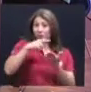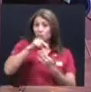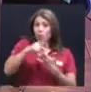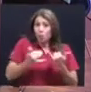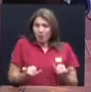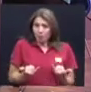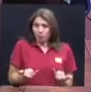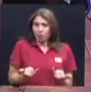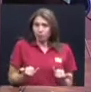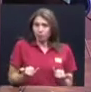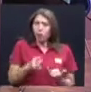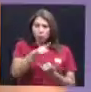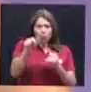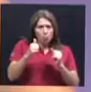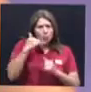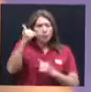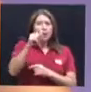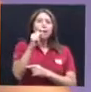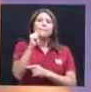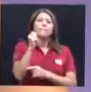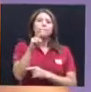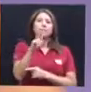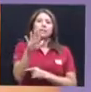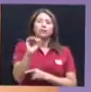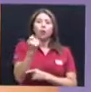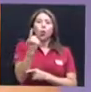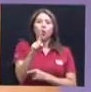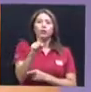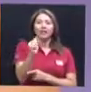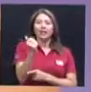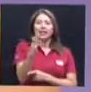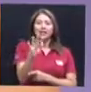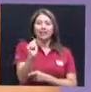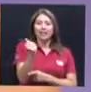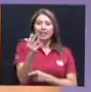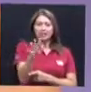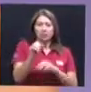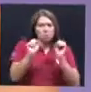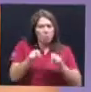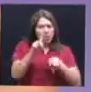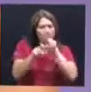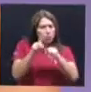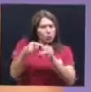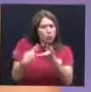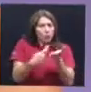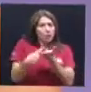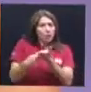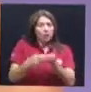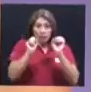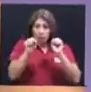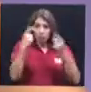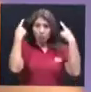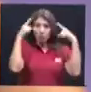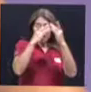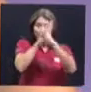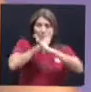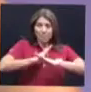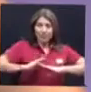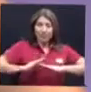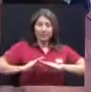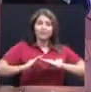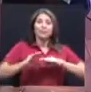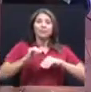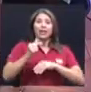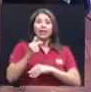vivo usted puede llamarnos al 251 15 15 y hacer sus preguntas o comentarios sobre este tema es posible la paz en gaza para eso tenemos